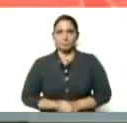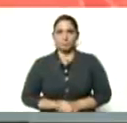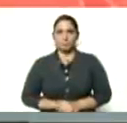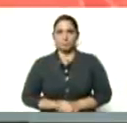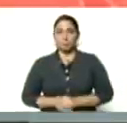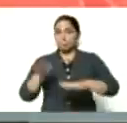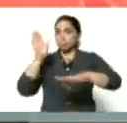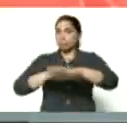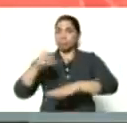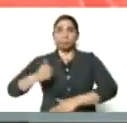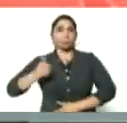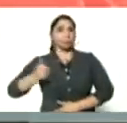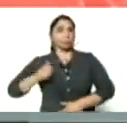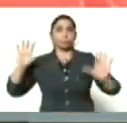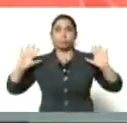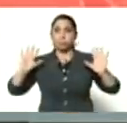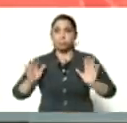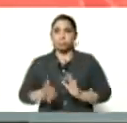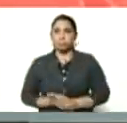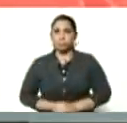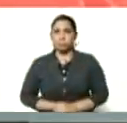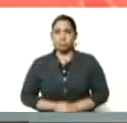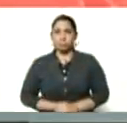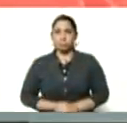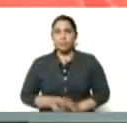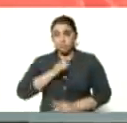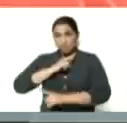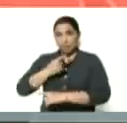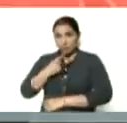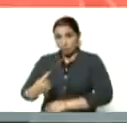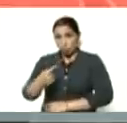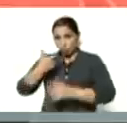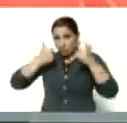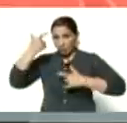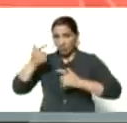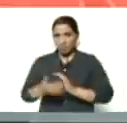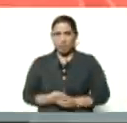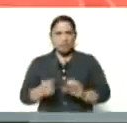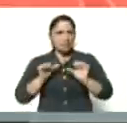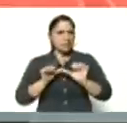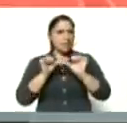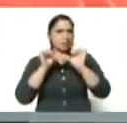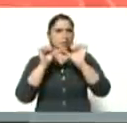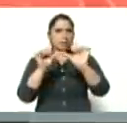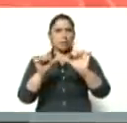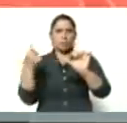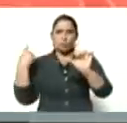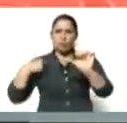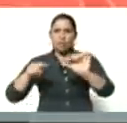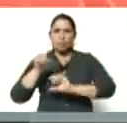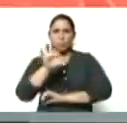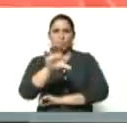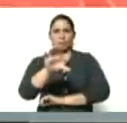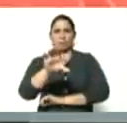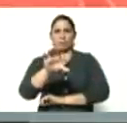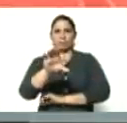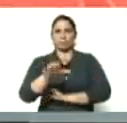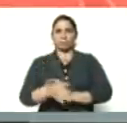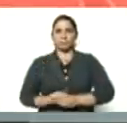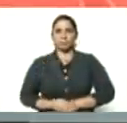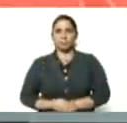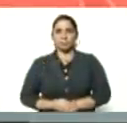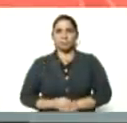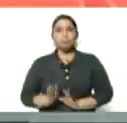pase lo que pase, dijo Chávez, seguiremos teniendo patria.